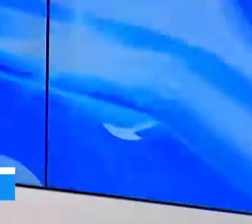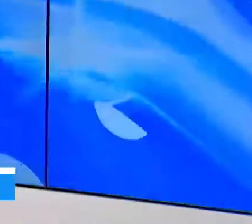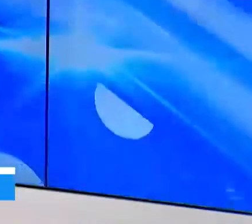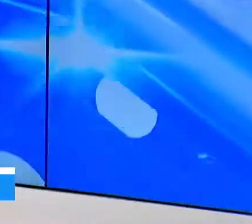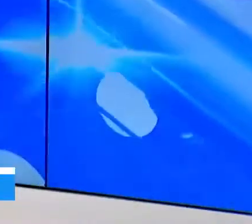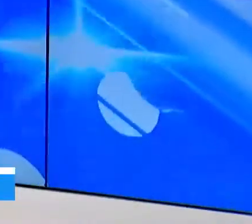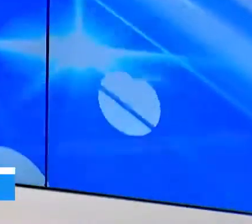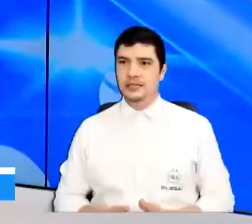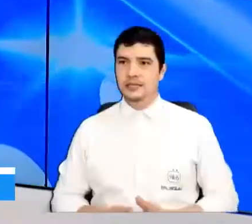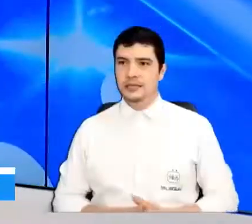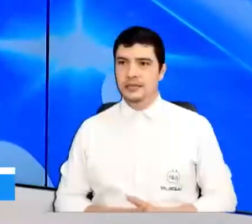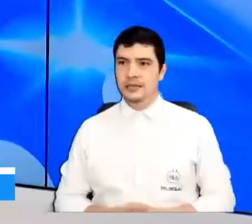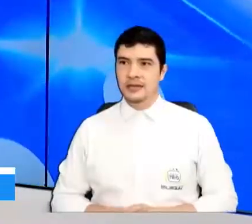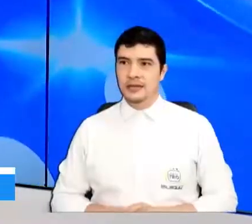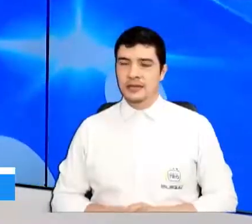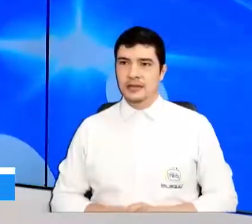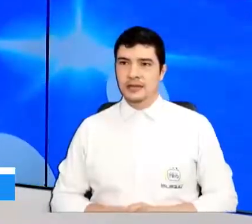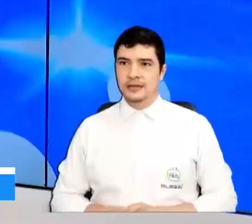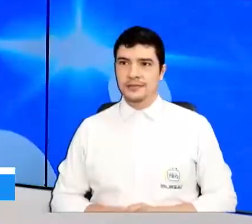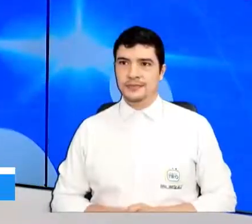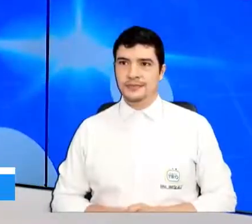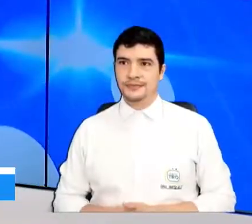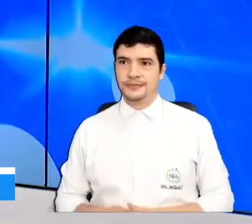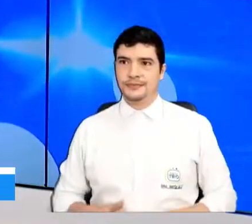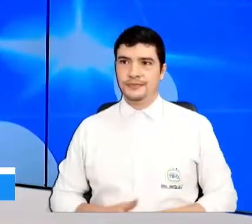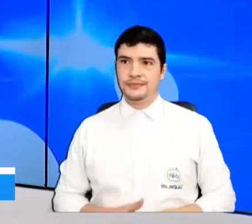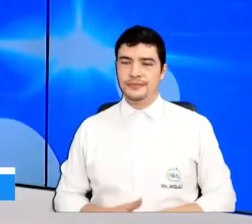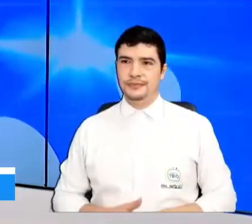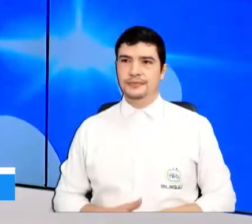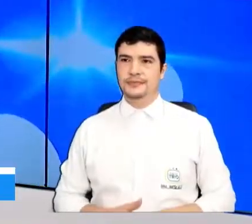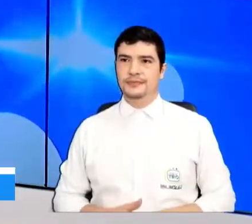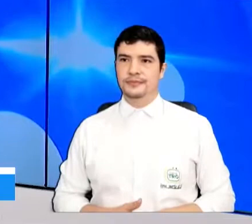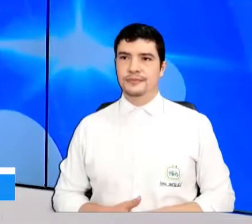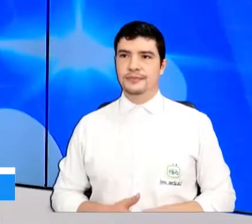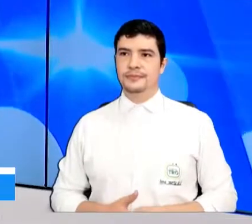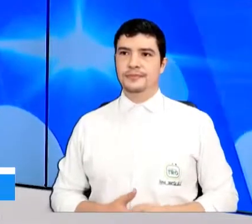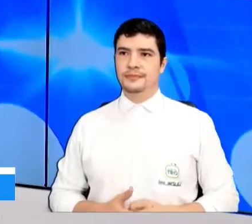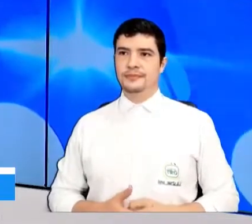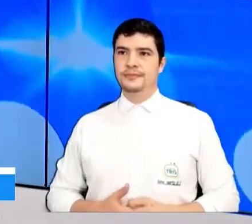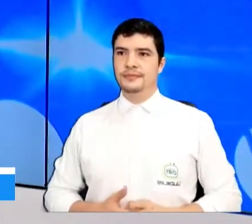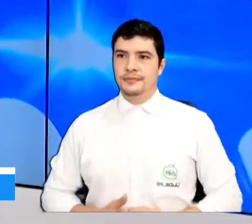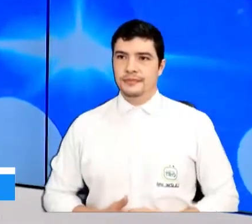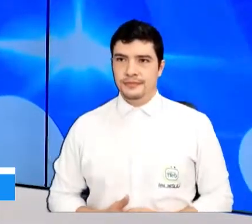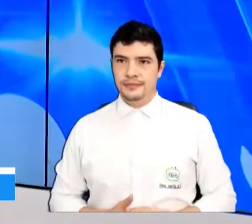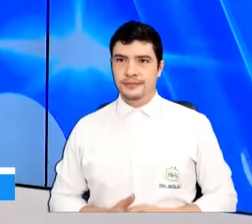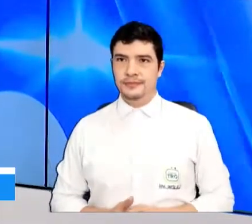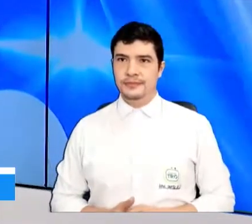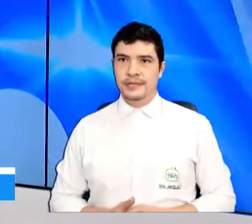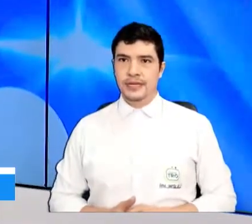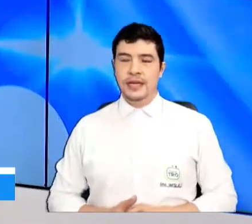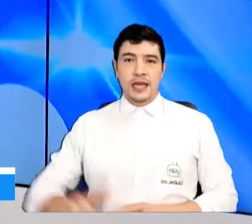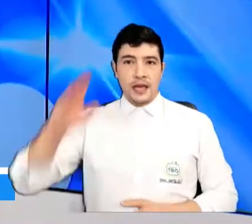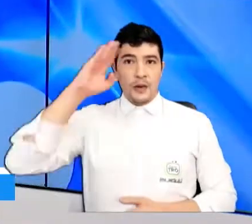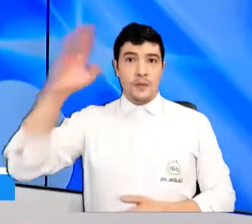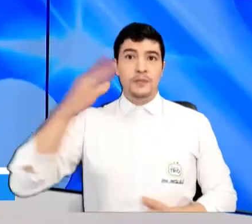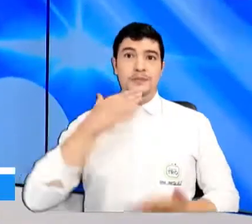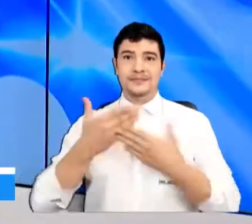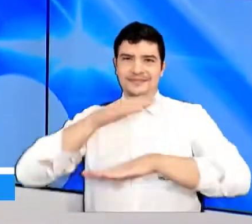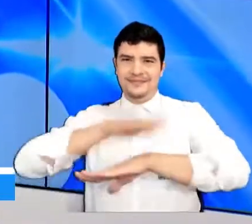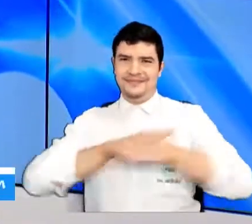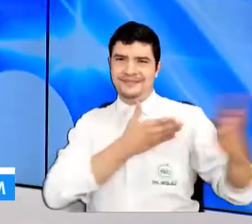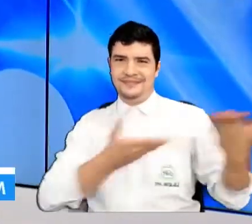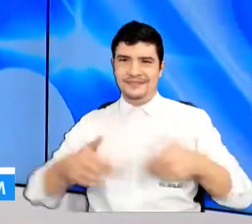Hora de los deportes en el Oriente Colombiano. Bienvenidos. Indenorte entregó mercados a entrenadores y deportistas de alto rendimiento, quienes la pasan mal durante